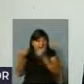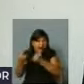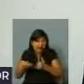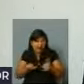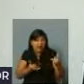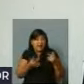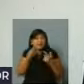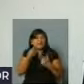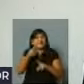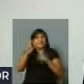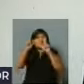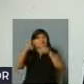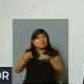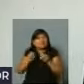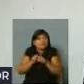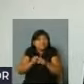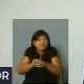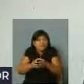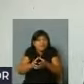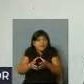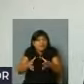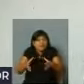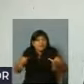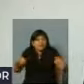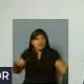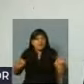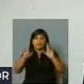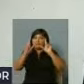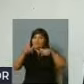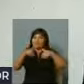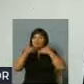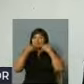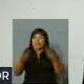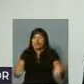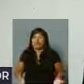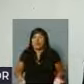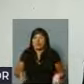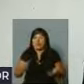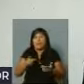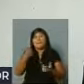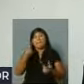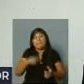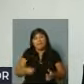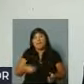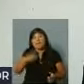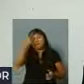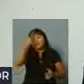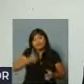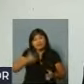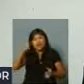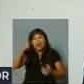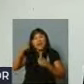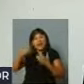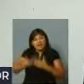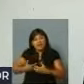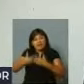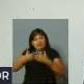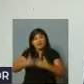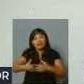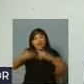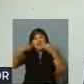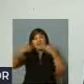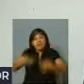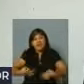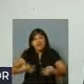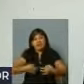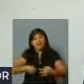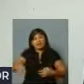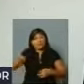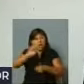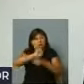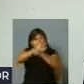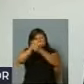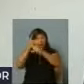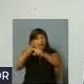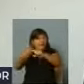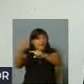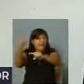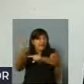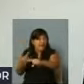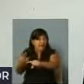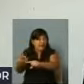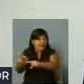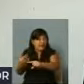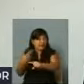que ya de ahora en más hay que convivir con el virus, y la consigna más importante es el